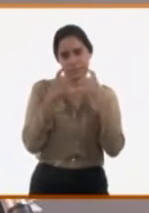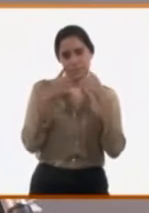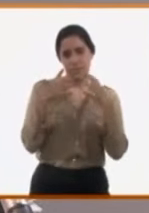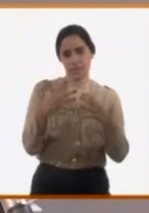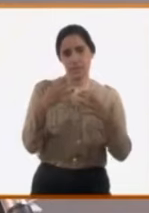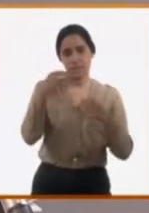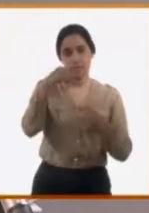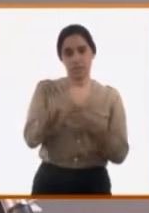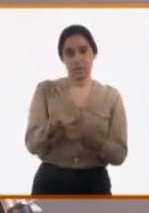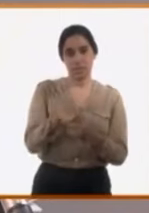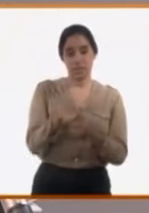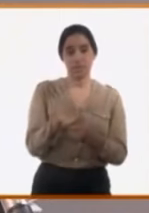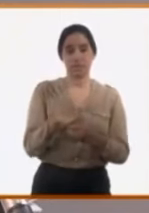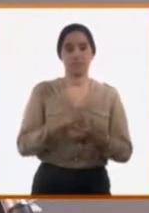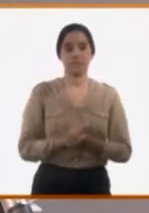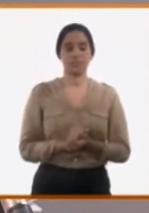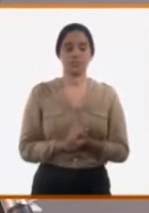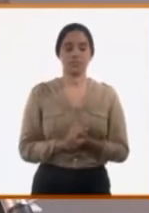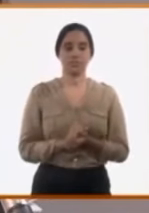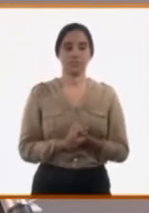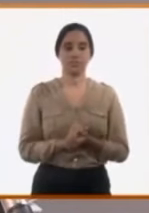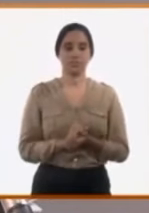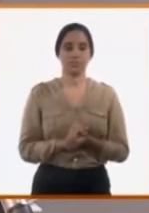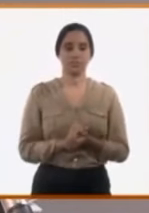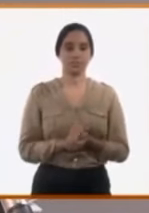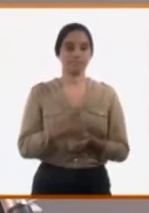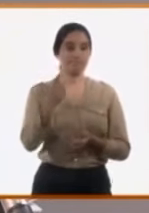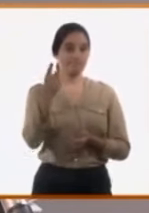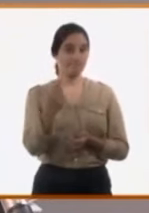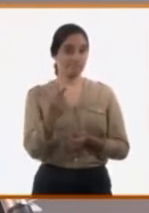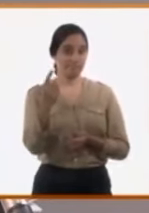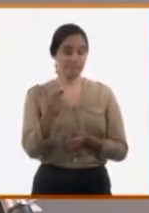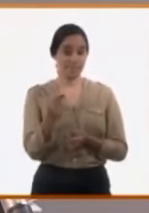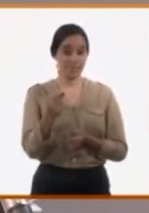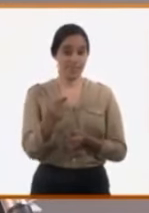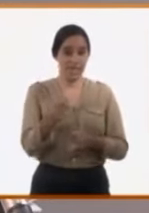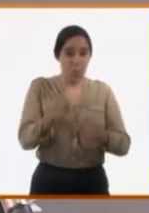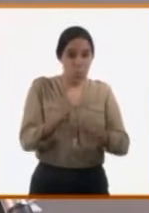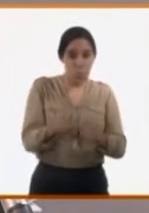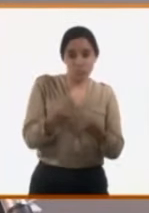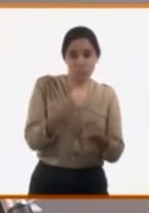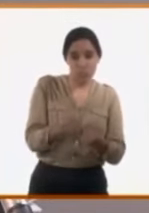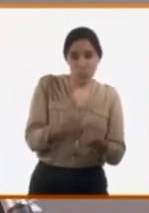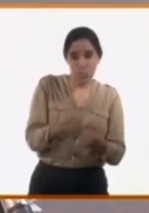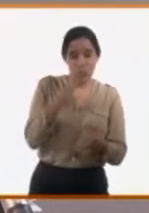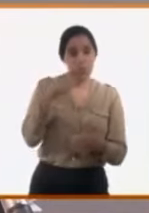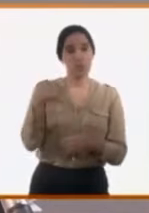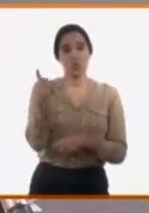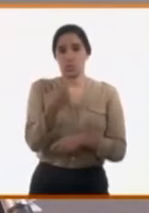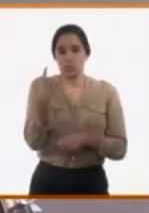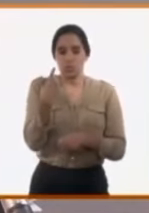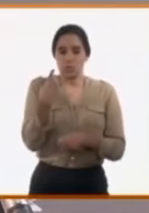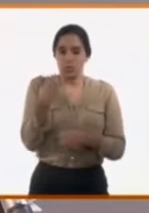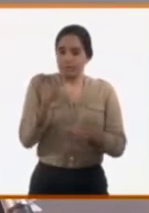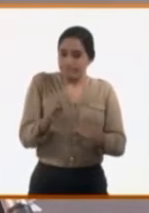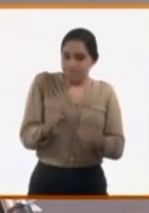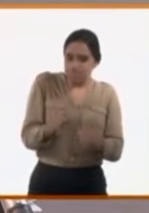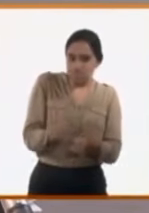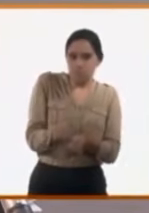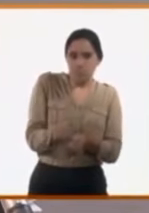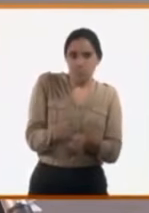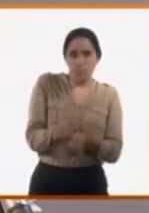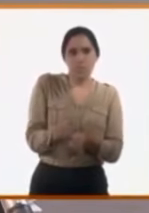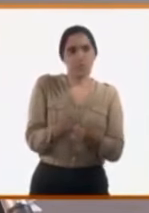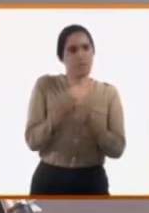distinguen el ingreso cubano que son el principio del rigor nosotros no hemos quitado rigor ustedes verán que nosotros vamos a hablar que hay